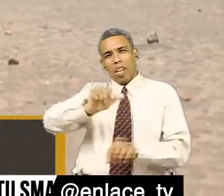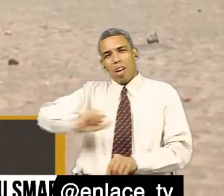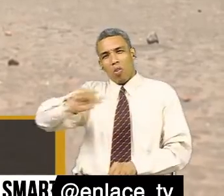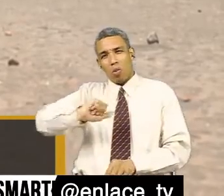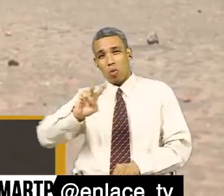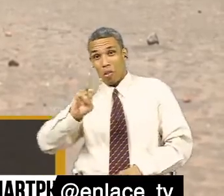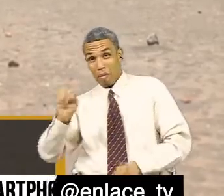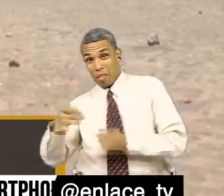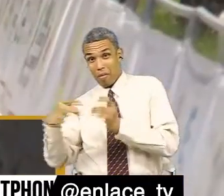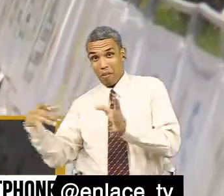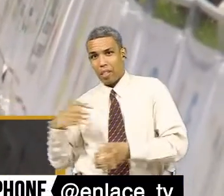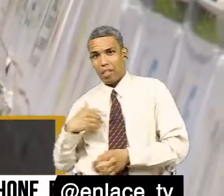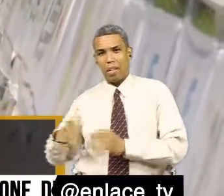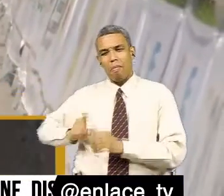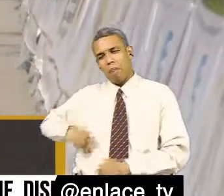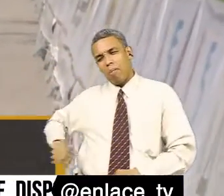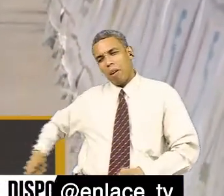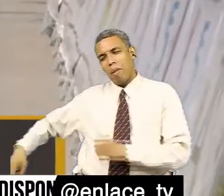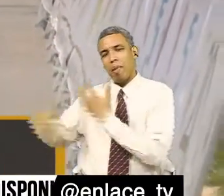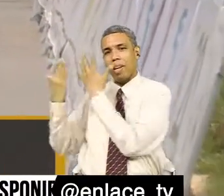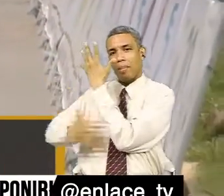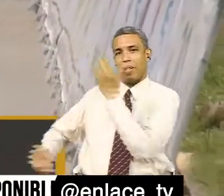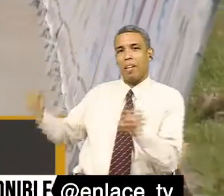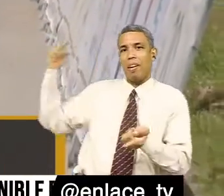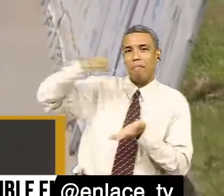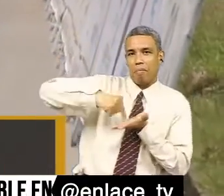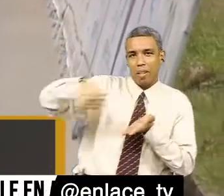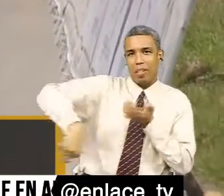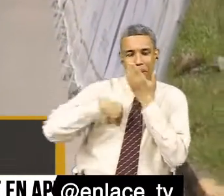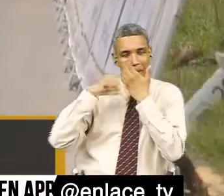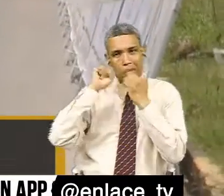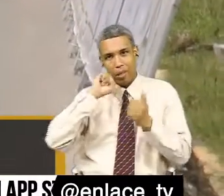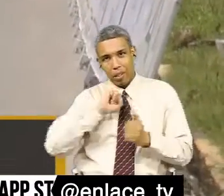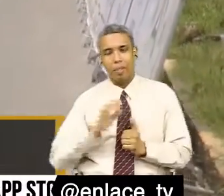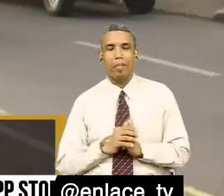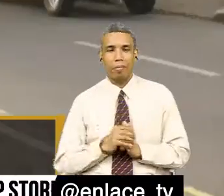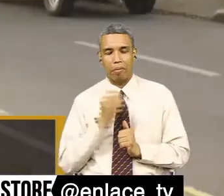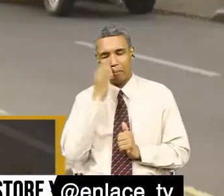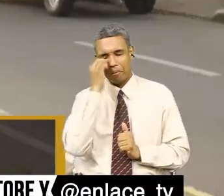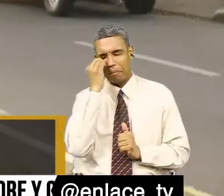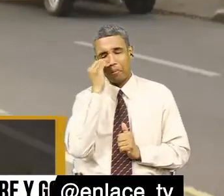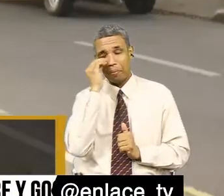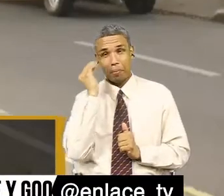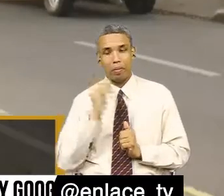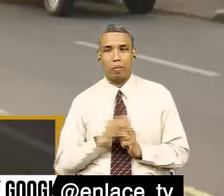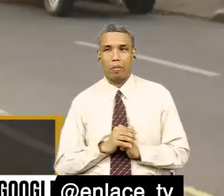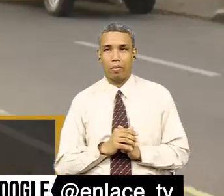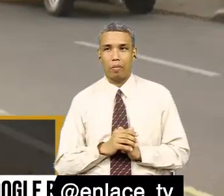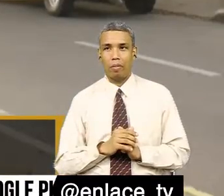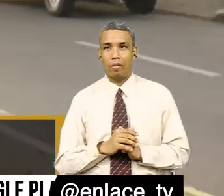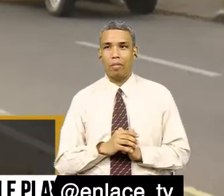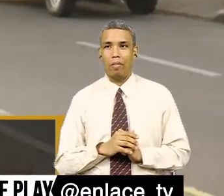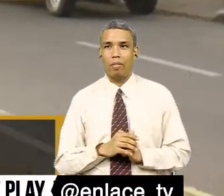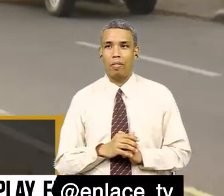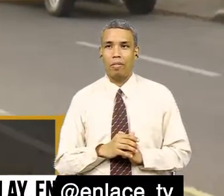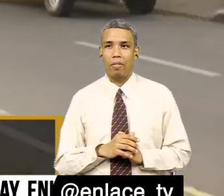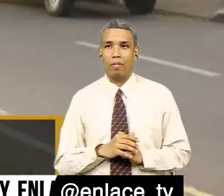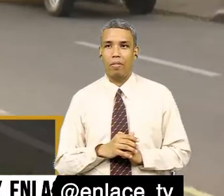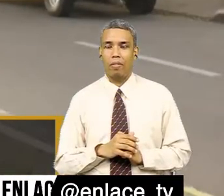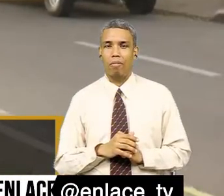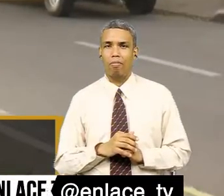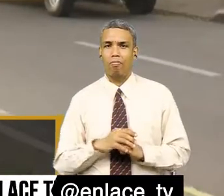Barranca Bermeja y el 21 saldrá de La Fortuna con llegada a Girón. Se espera que sea una de las mejores. Al frente de la